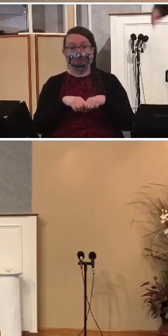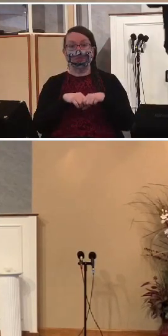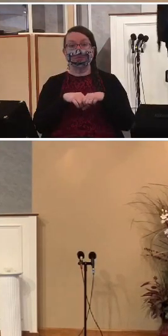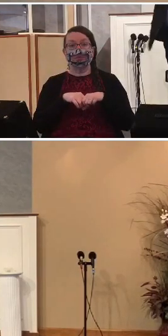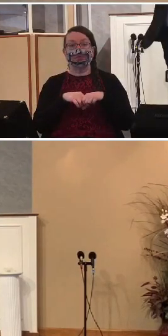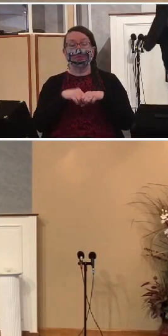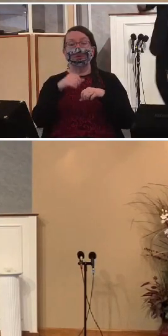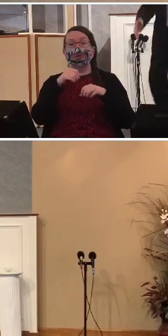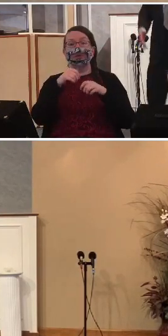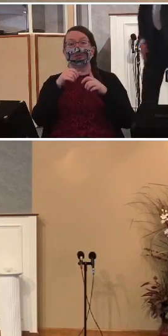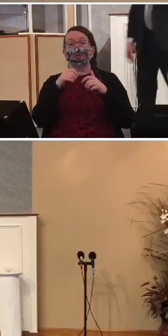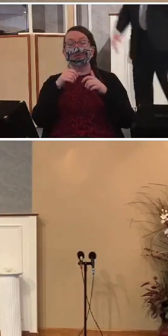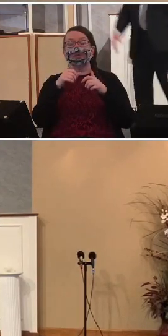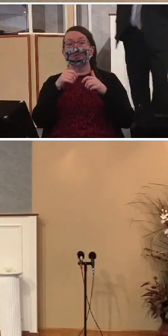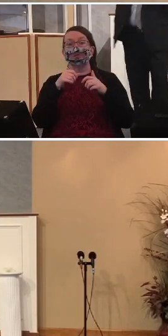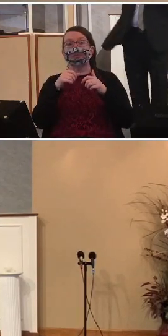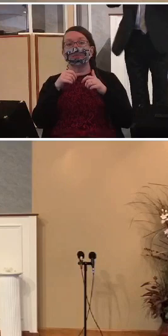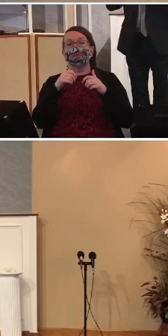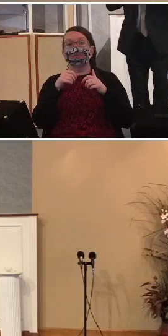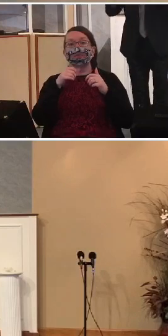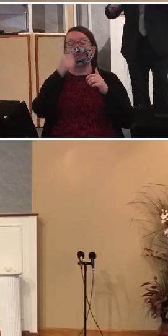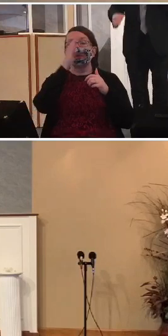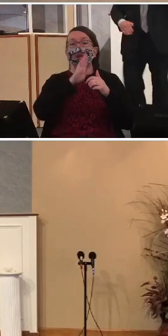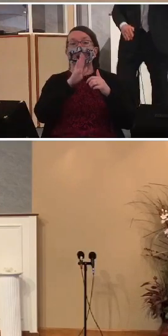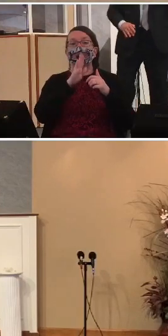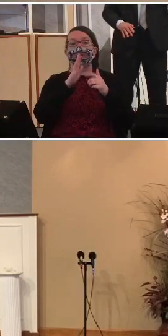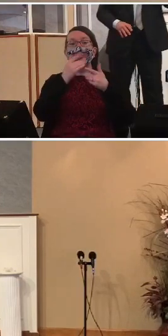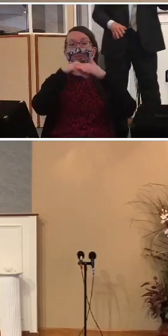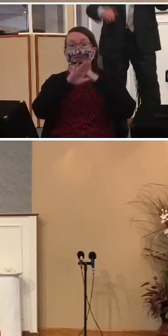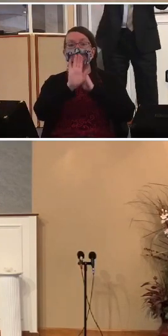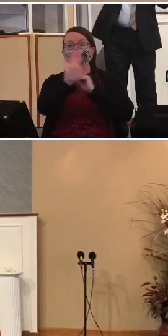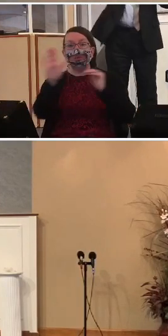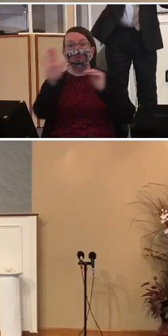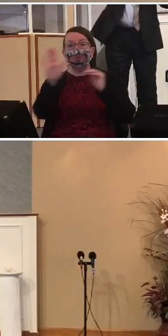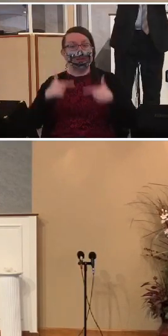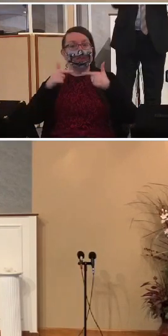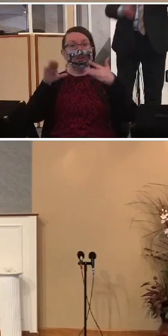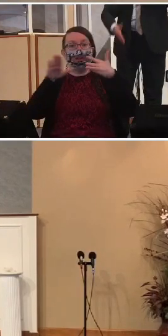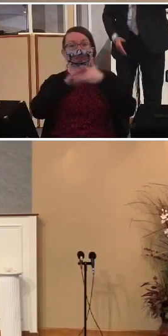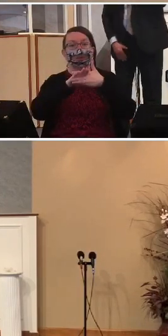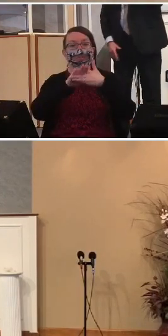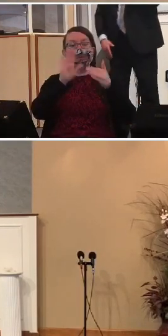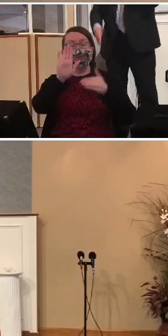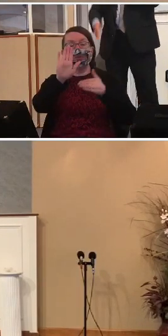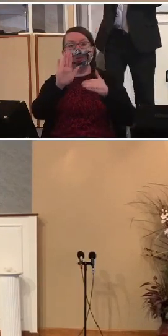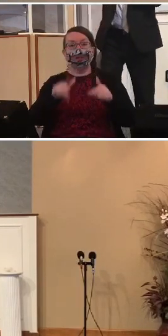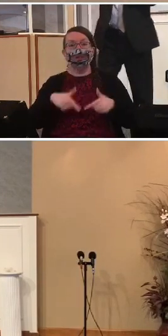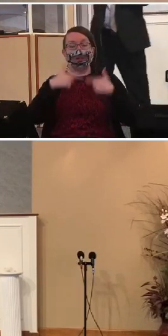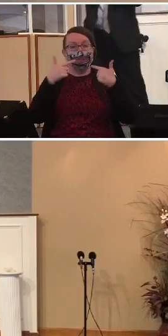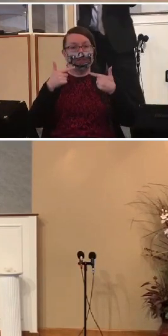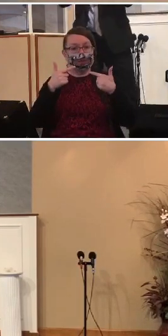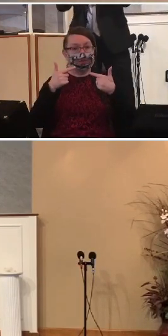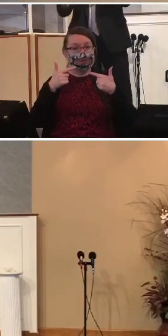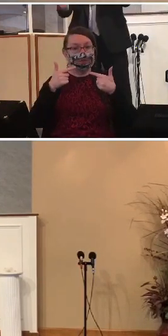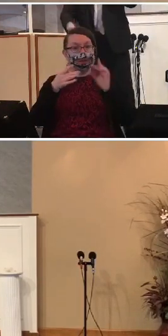llamó a Pedro. Él se metió en tu vida, interrumpió algo que tú estabas haciendo. Él te alcanzó donde hacía sentido y se